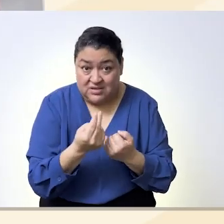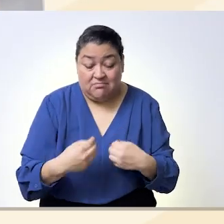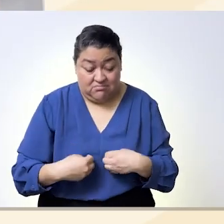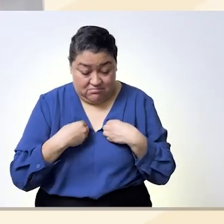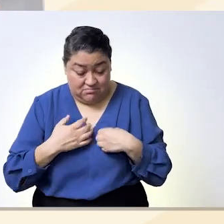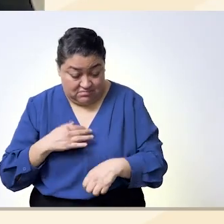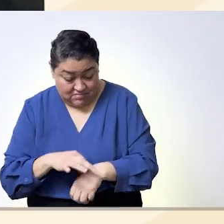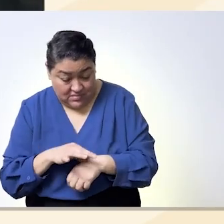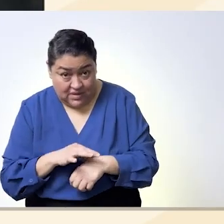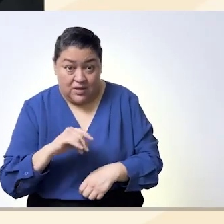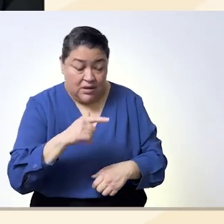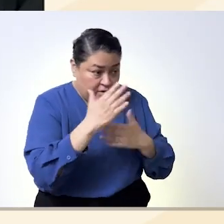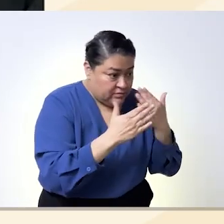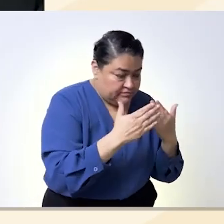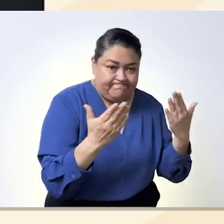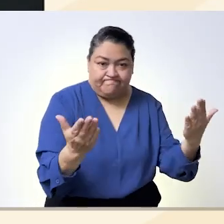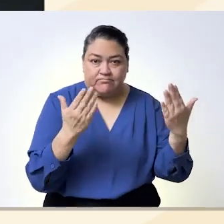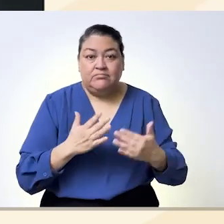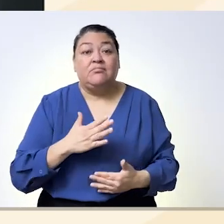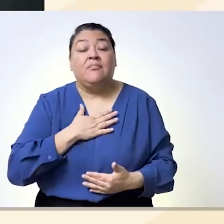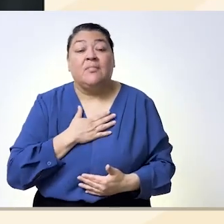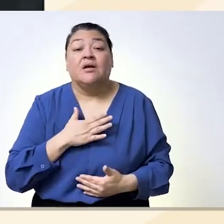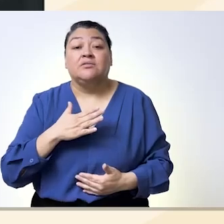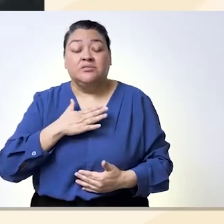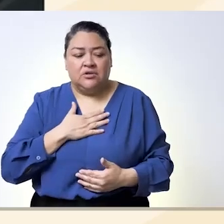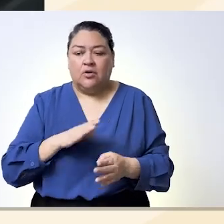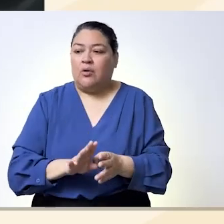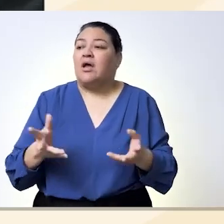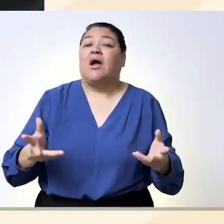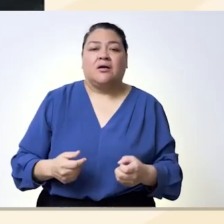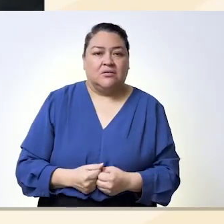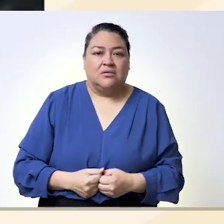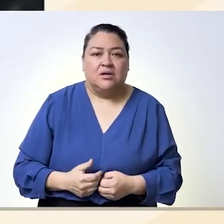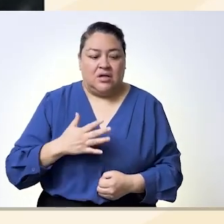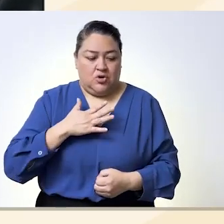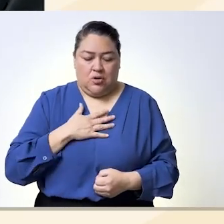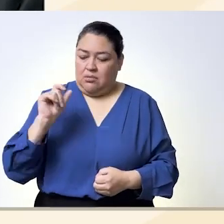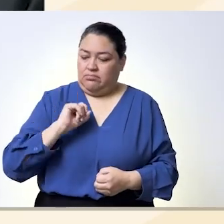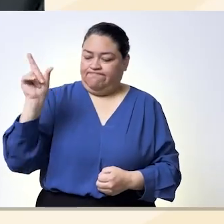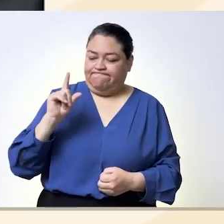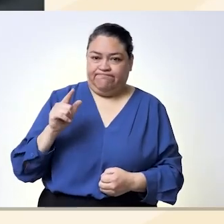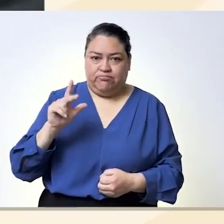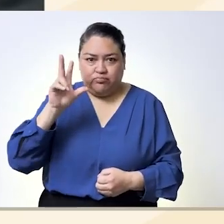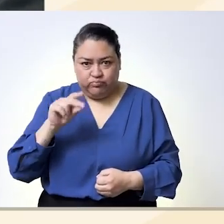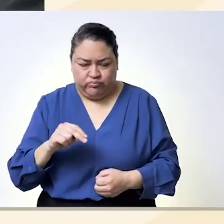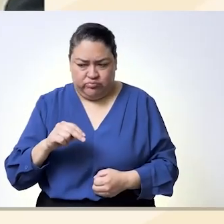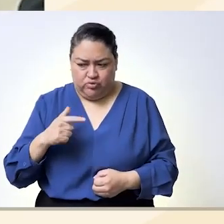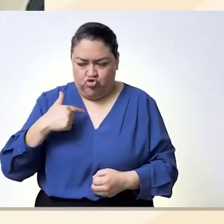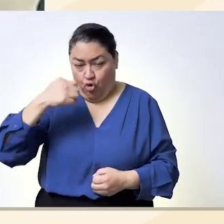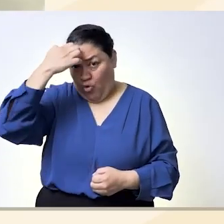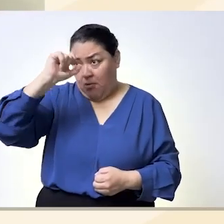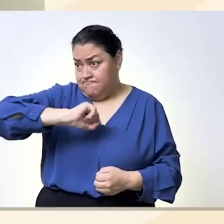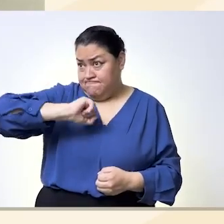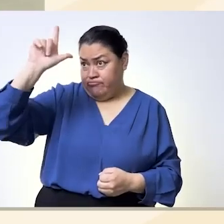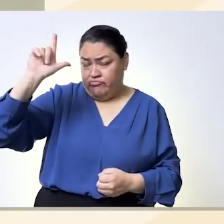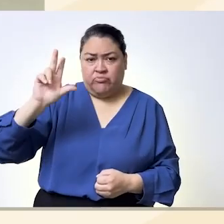me posiciono yo como profesionista sabiendo que no soy la experta? Creo que una cosa que pasa mucho como profesionista de la salud mental